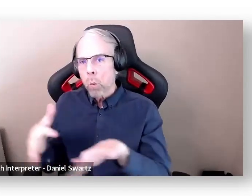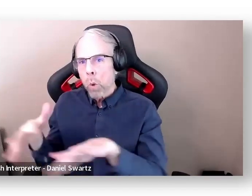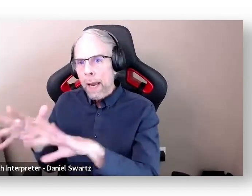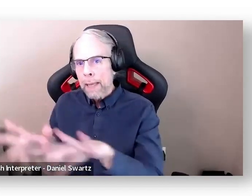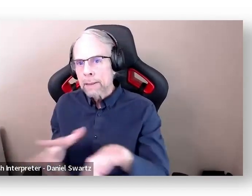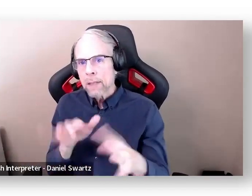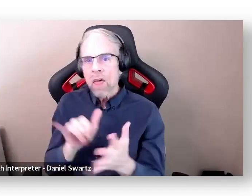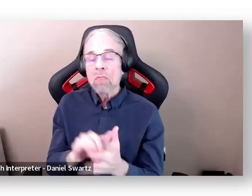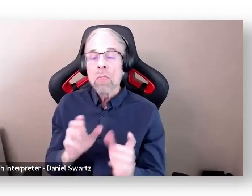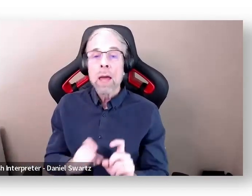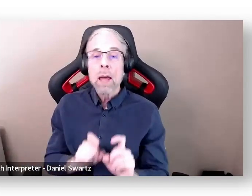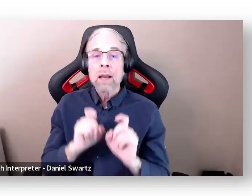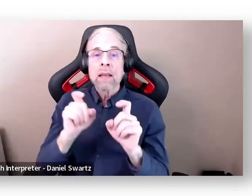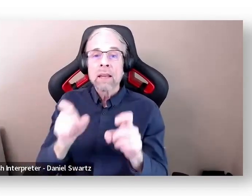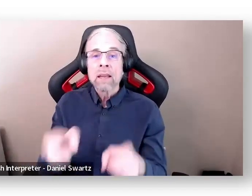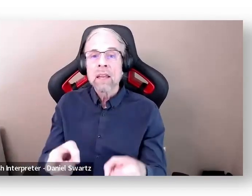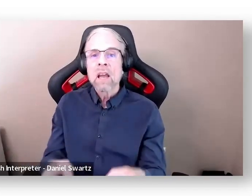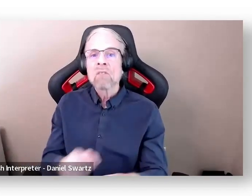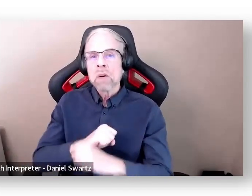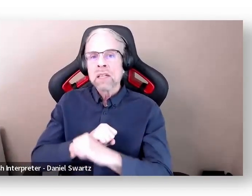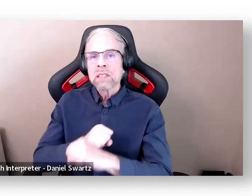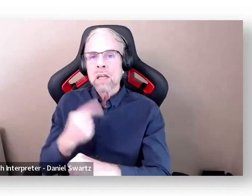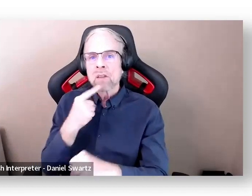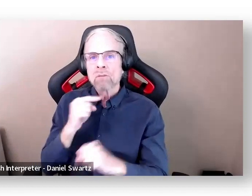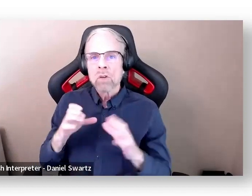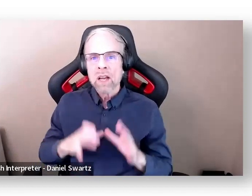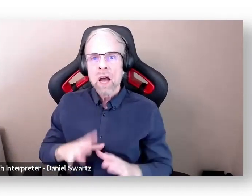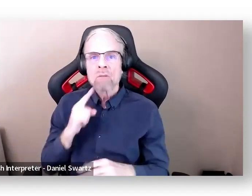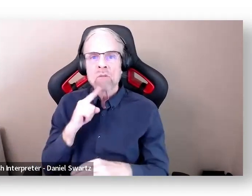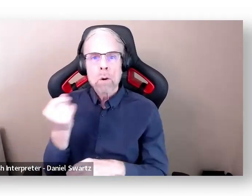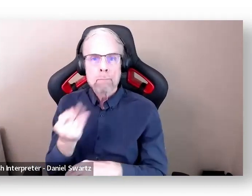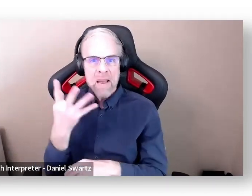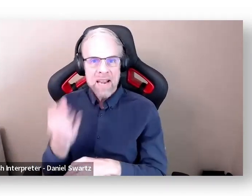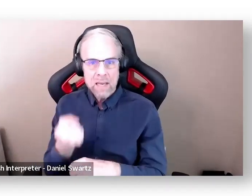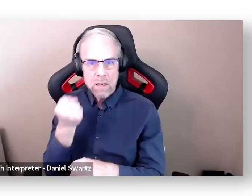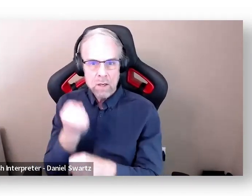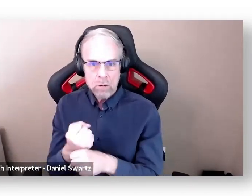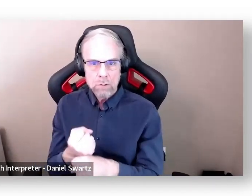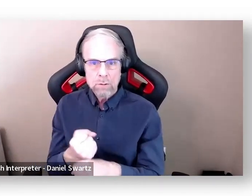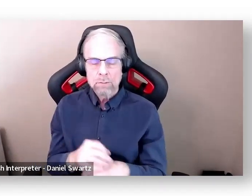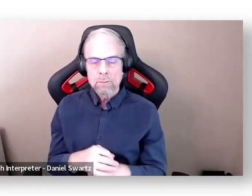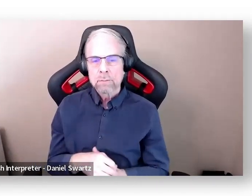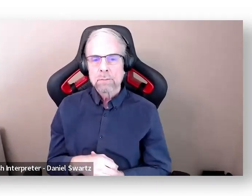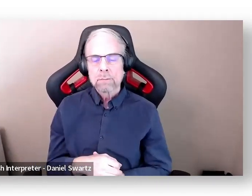viento de verano. Estas inversiones proporcionan valor a los clientes en los próximos años.